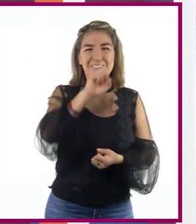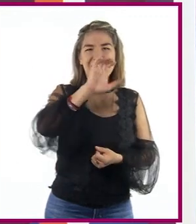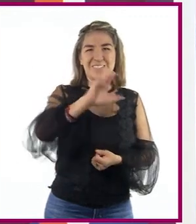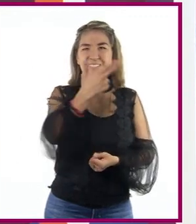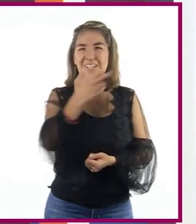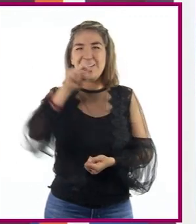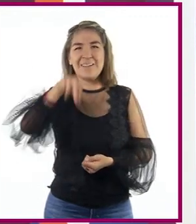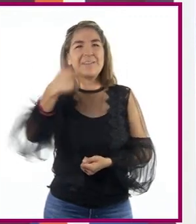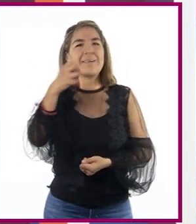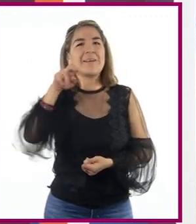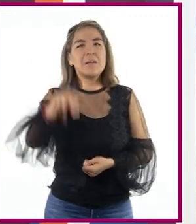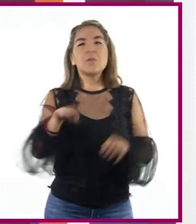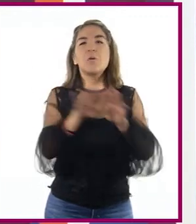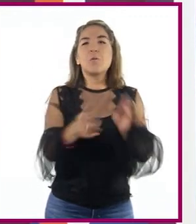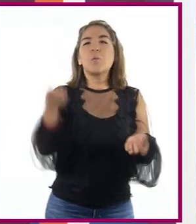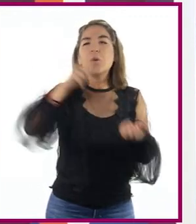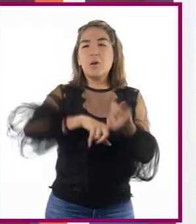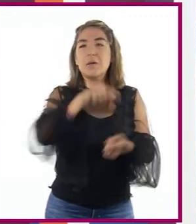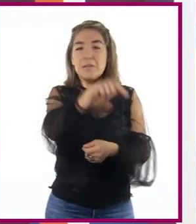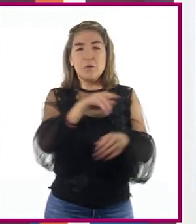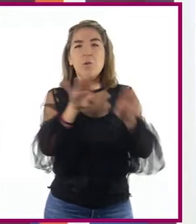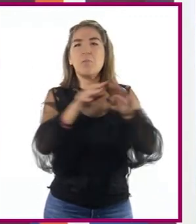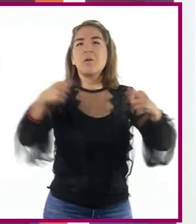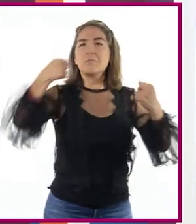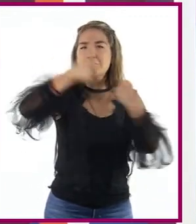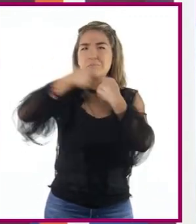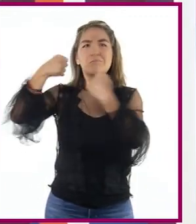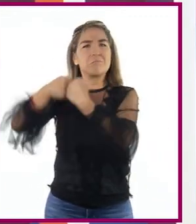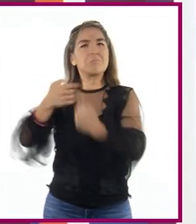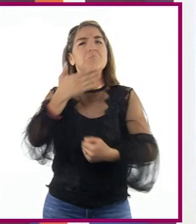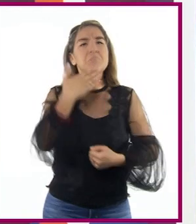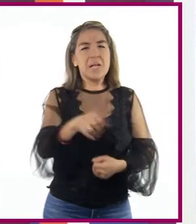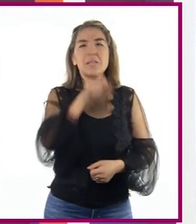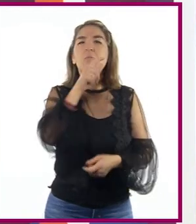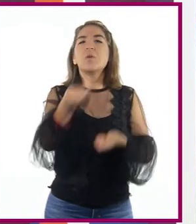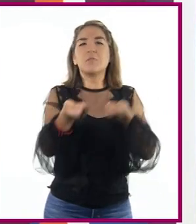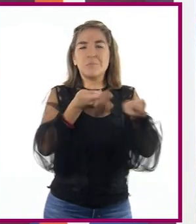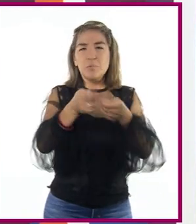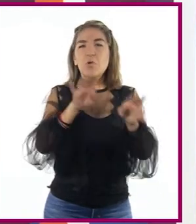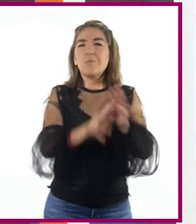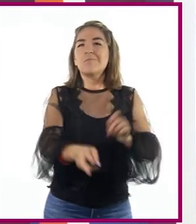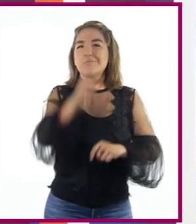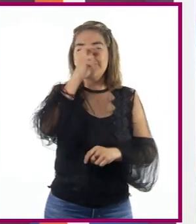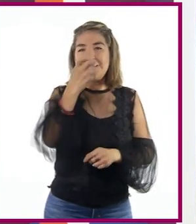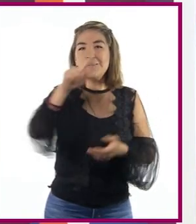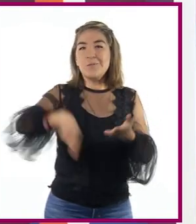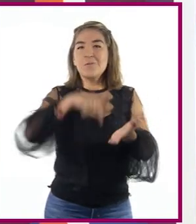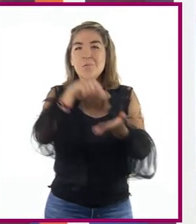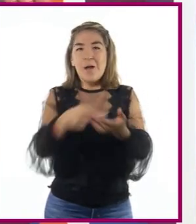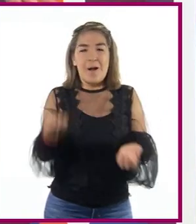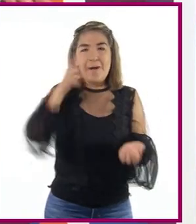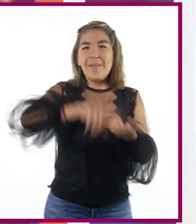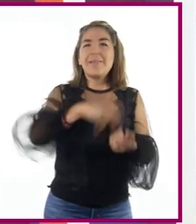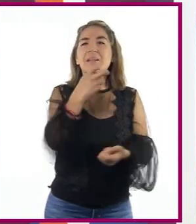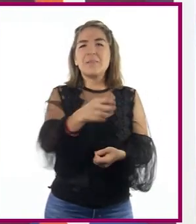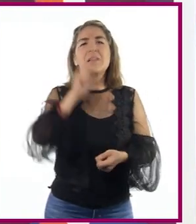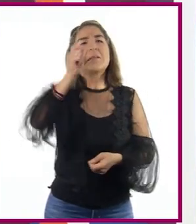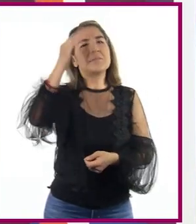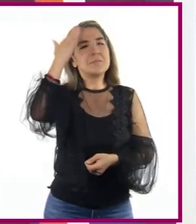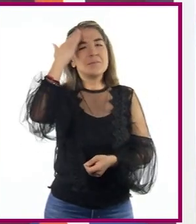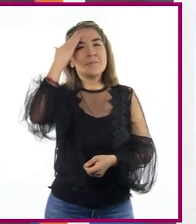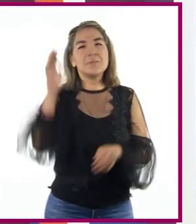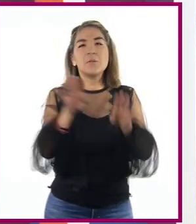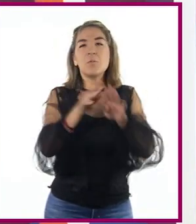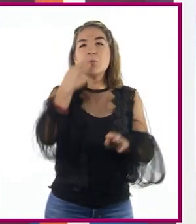las fronteras interiores, también han reforzado los controles en sus fronteras exteriores, basándose en